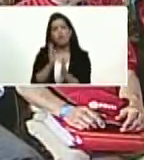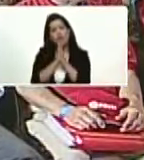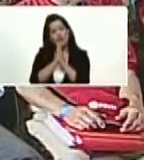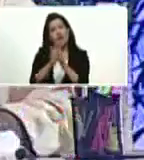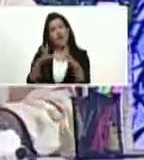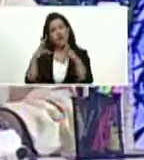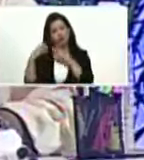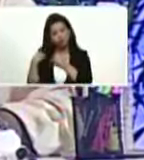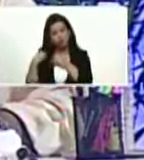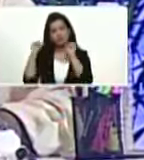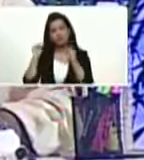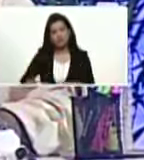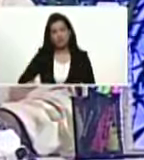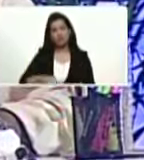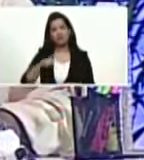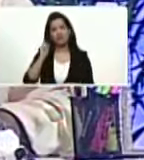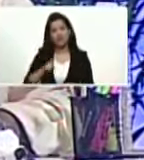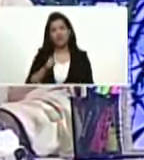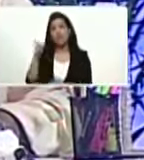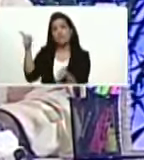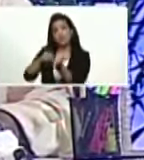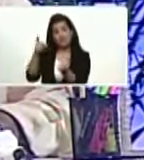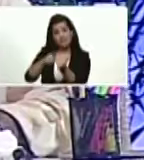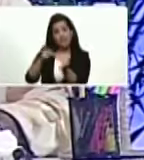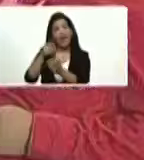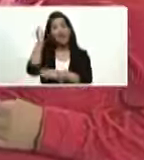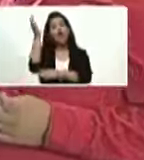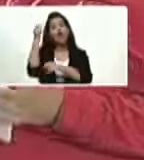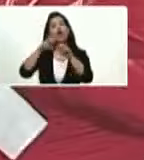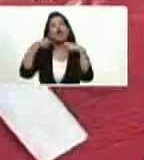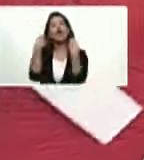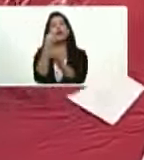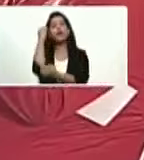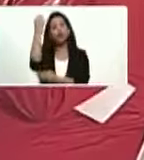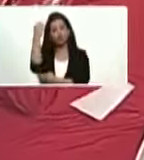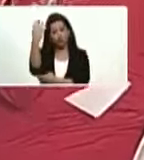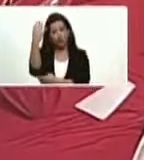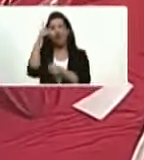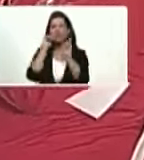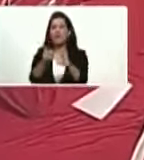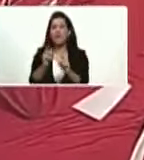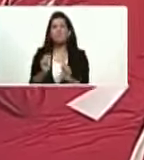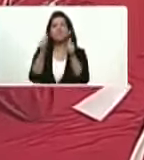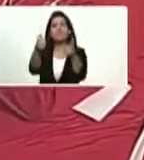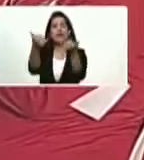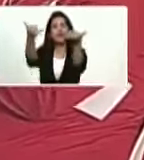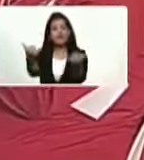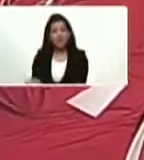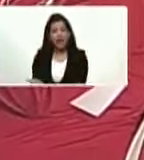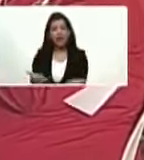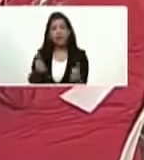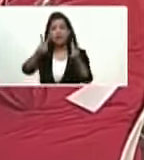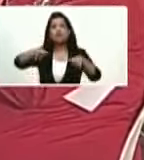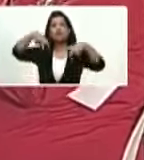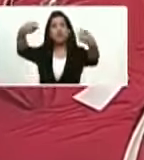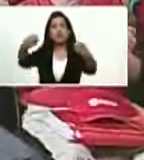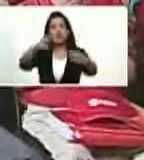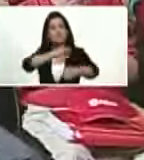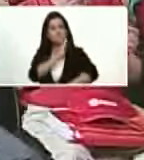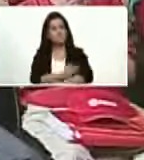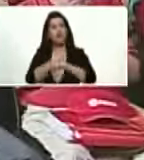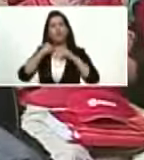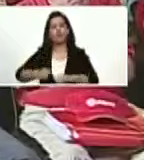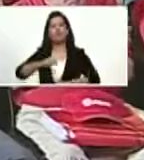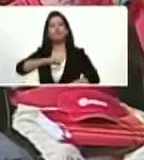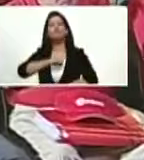la convocatoria del Congreso de la Patria y levantemos una nueva y poderosa fuerza bolivariana del pueblo